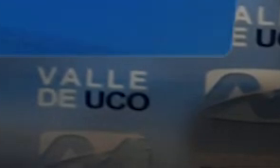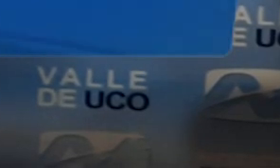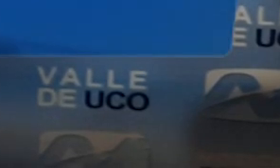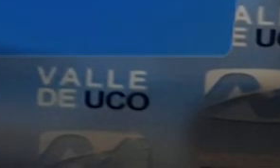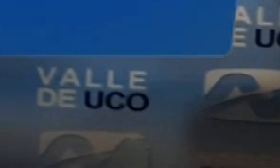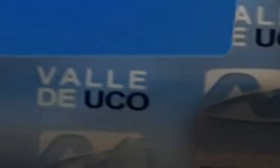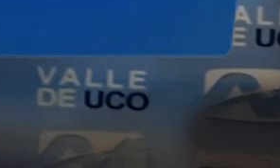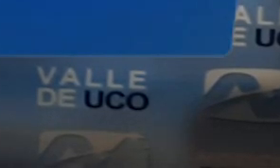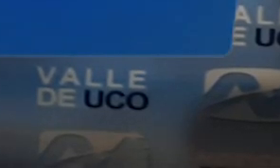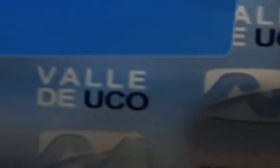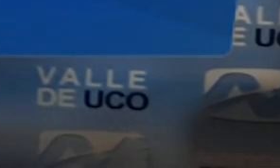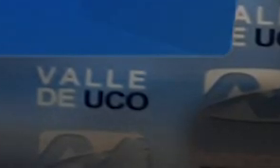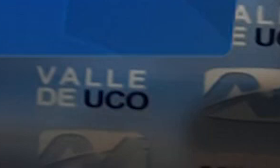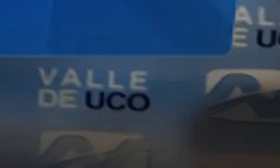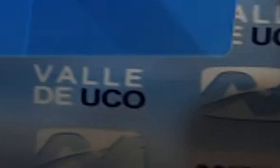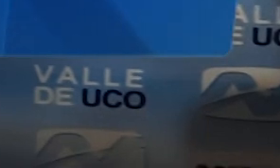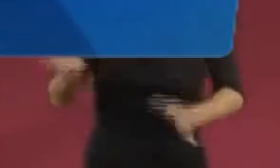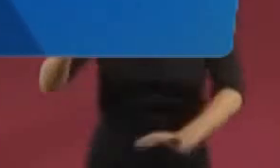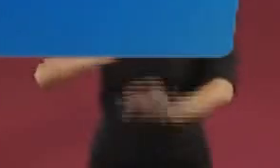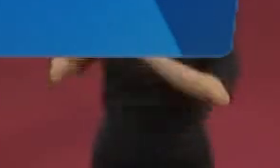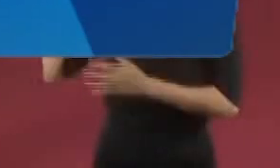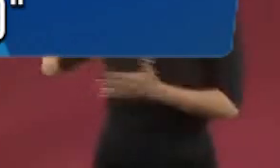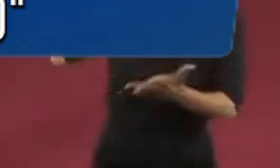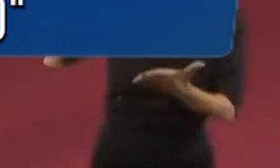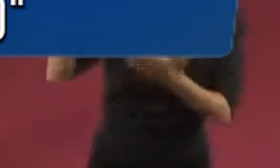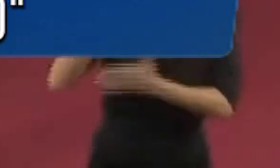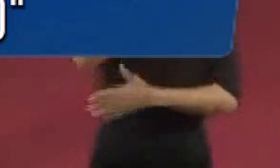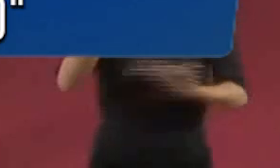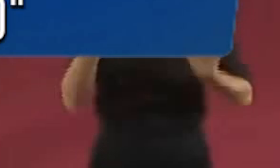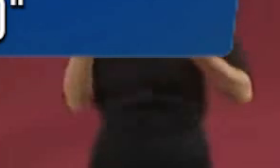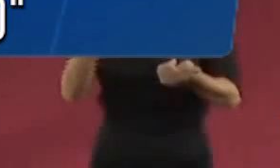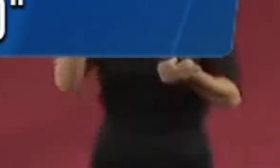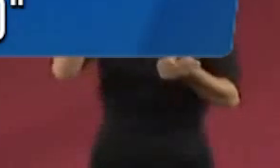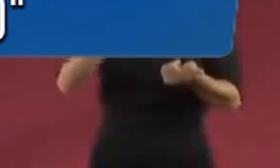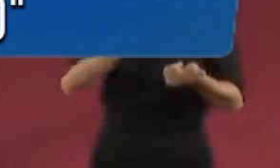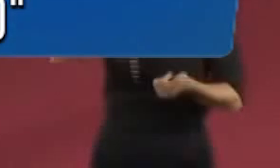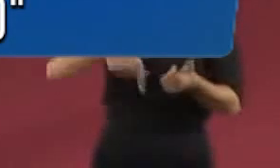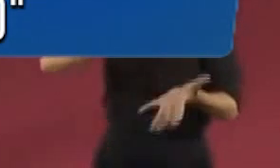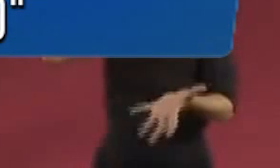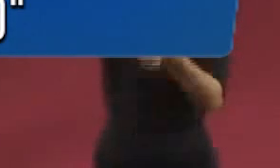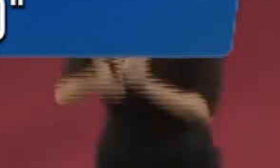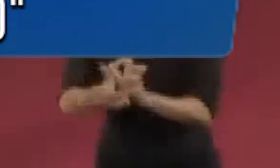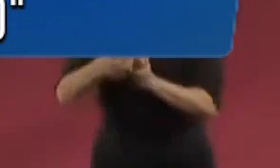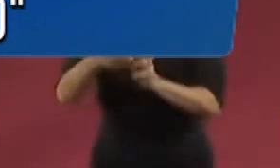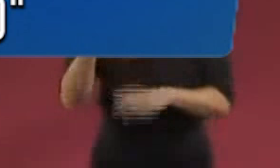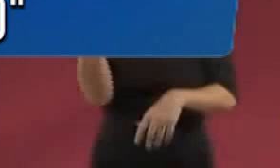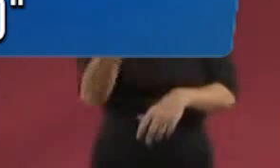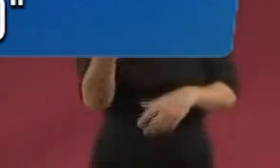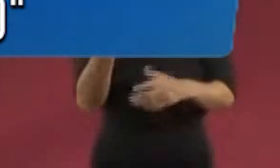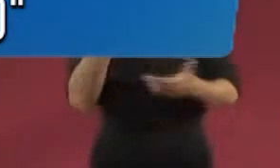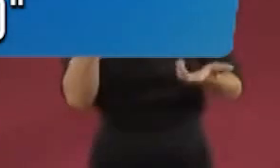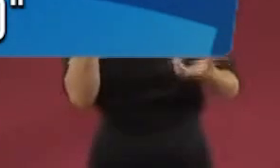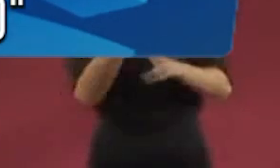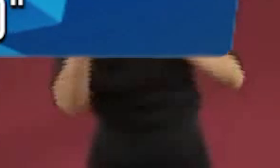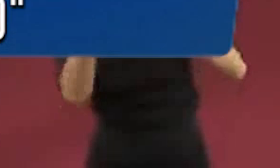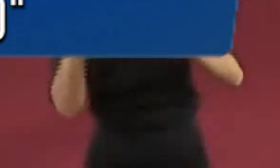necesario salir de este estancamiento y esta pobreza concretamente la vinicultura bueno en la vitivinicultura la verdad que se había